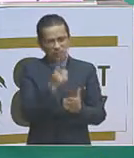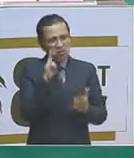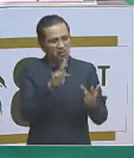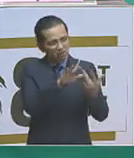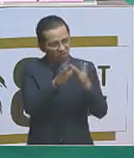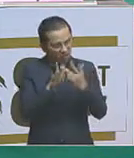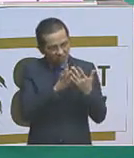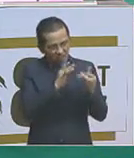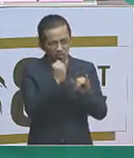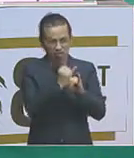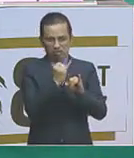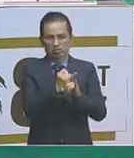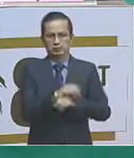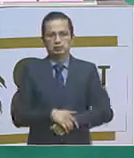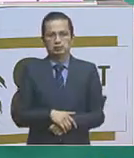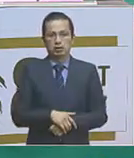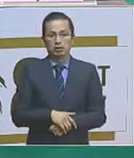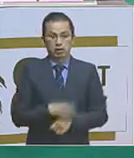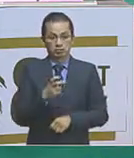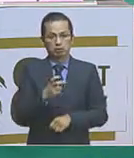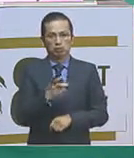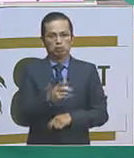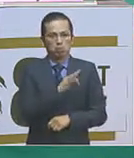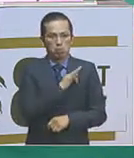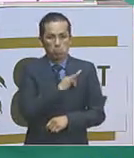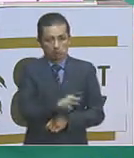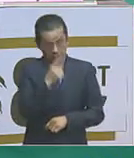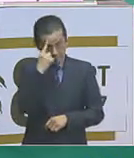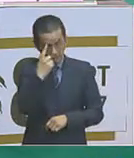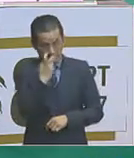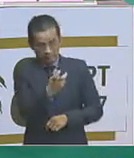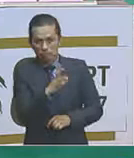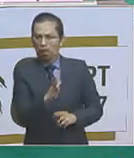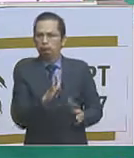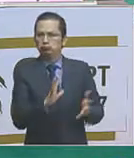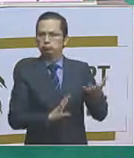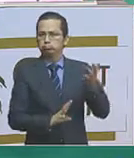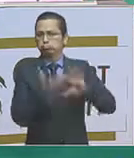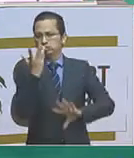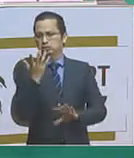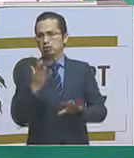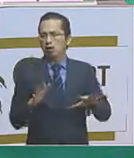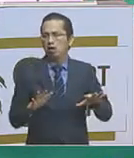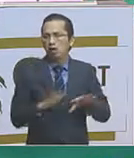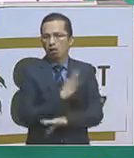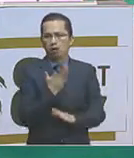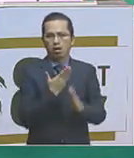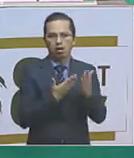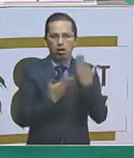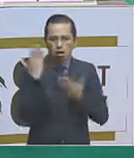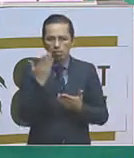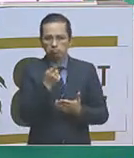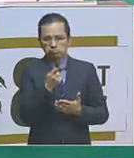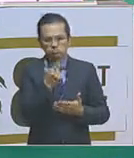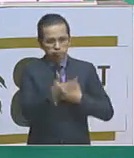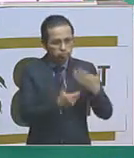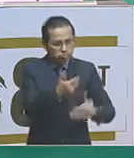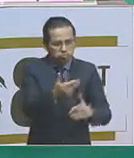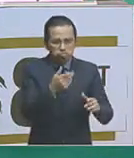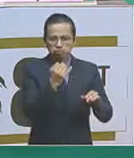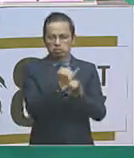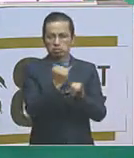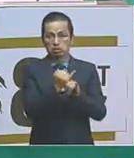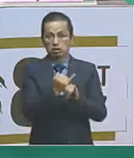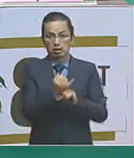diaria no podemos evitar o negar la revolución digital y la era de la aceleración nos guste o no ahí está y